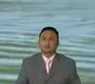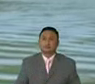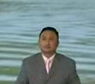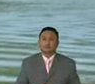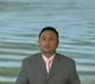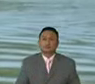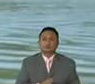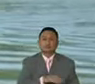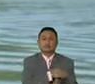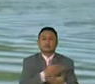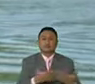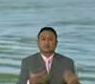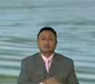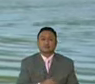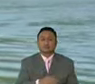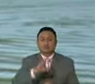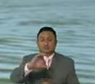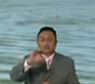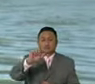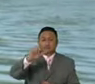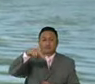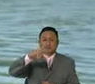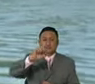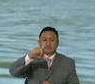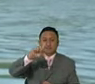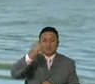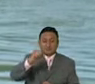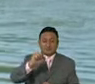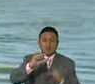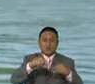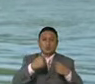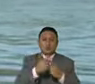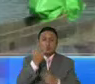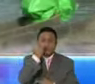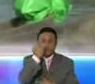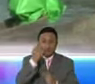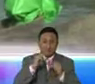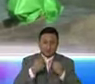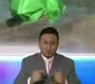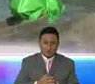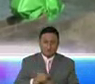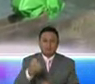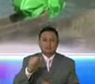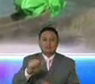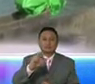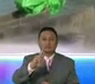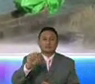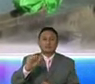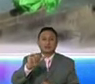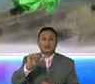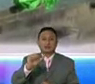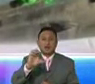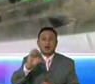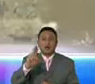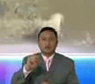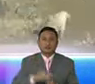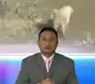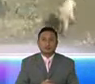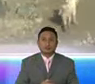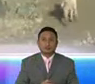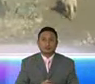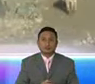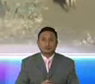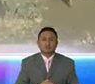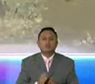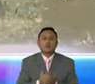Hasta Puerto La Casada, cerca de Canelo, salieron indígenas del pueblo originario quichua de Sarayacu, navegando durante 6 horas por el río Bobonaza.